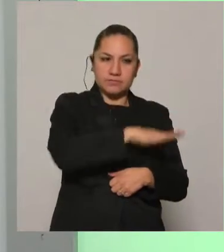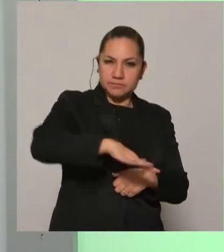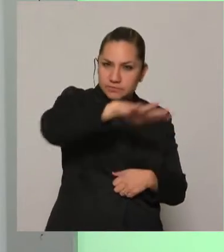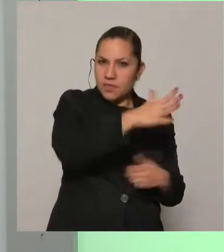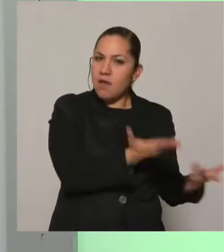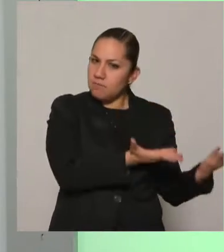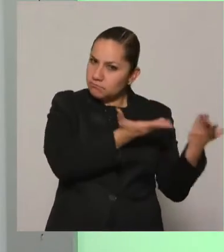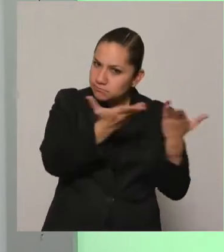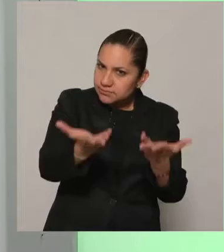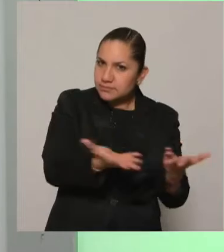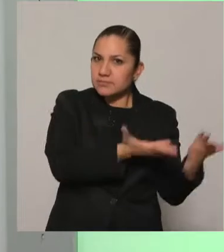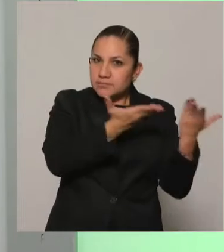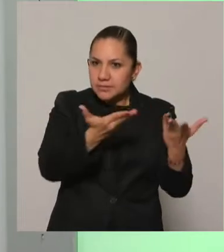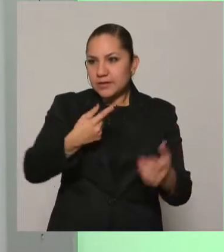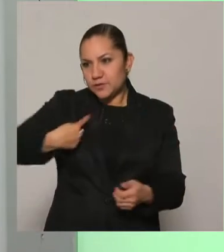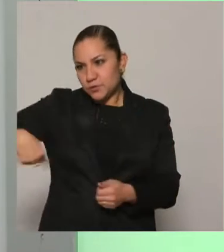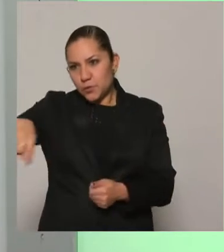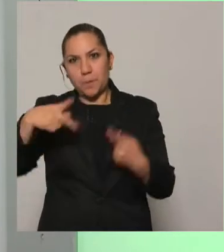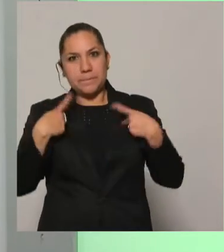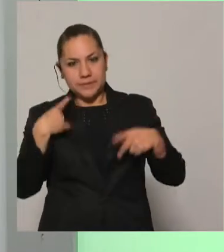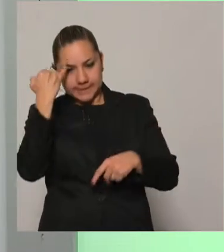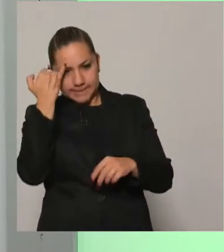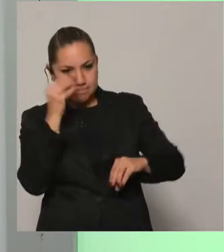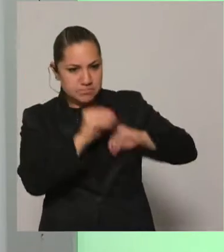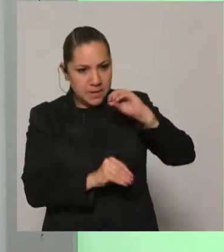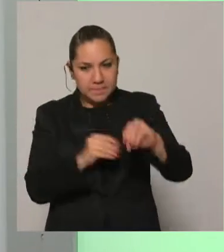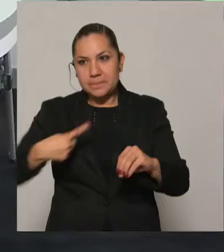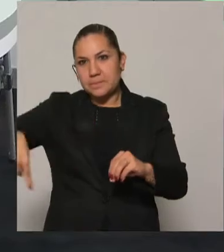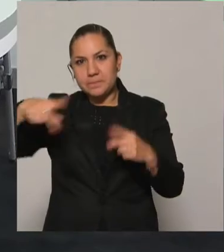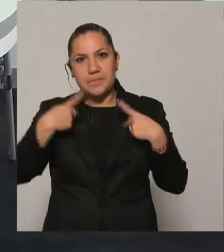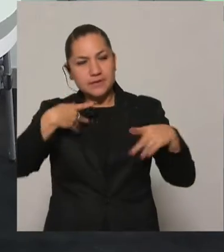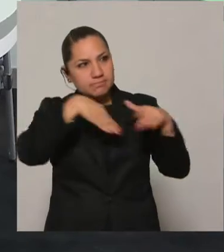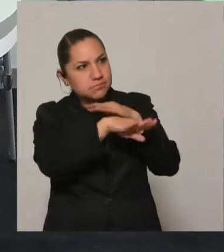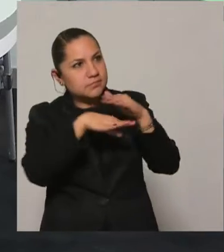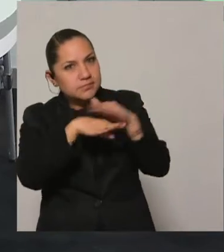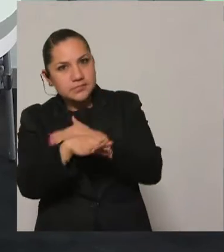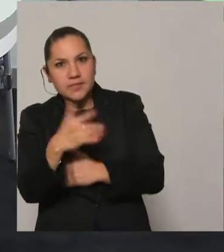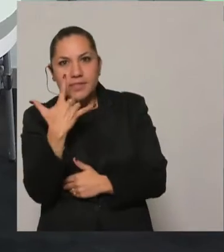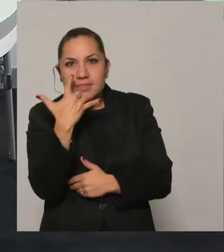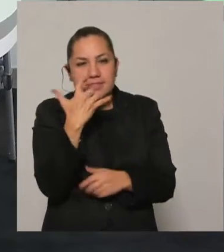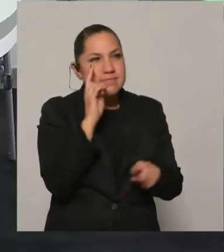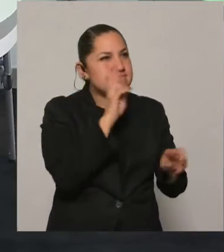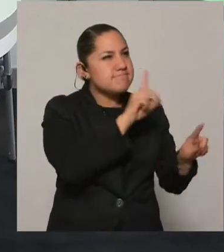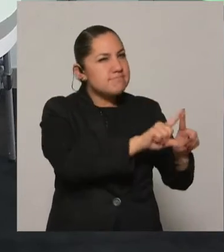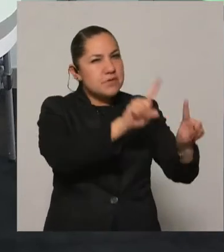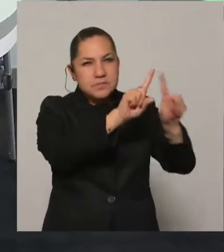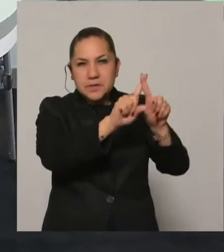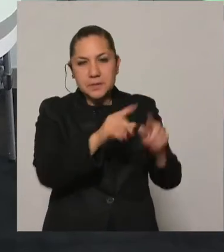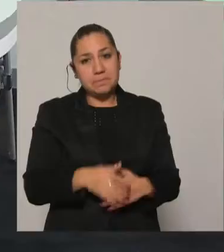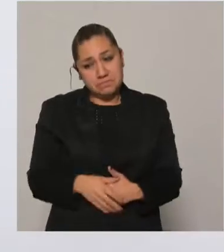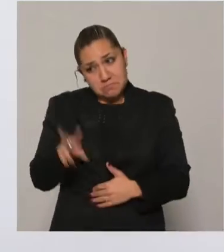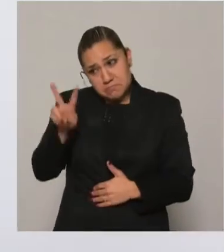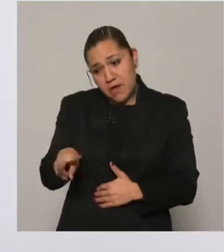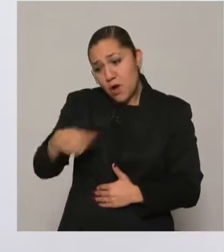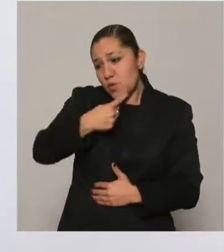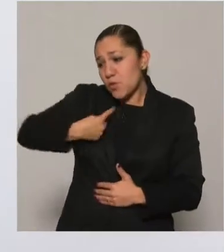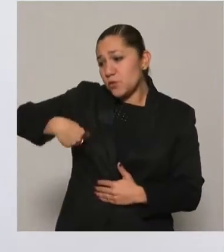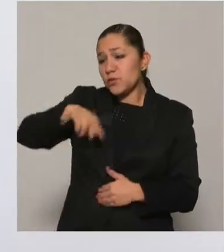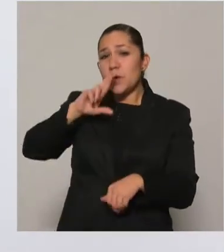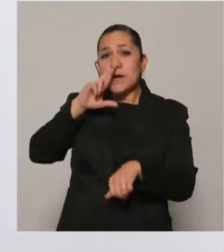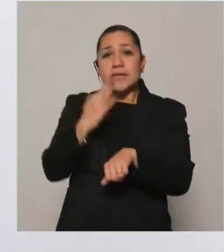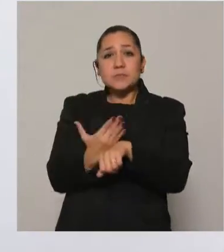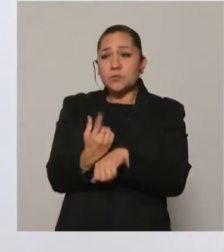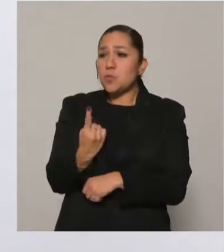mejor de nuestro entretenimiento y nuestro sentido artístico. Pues nuestra única responsabilidad es ser felices y por supuesto